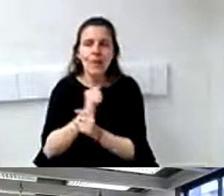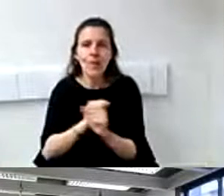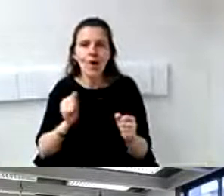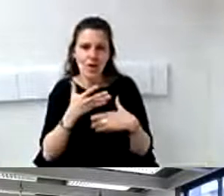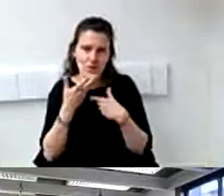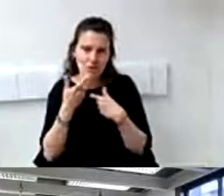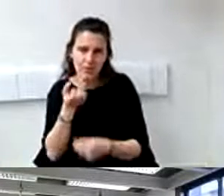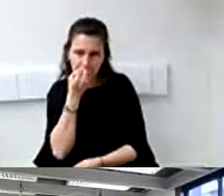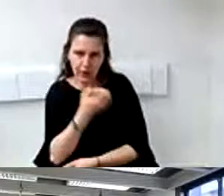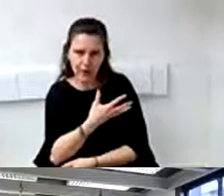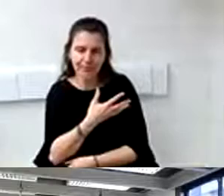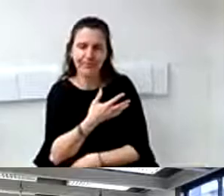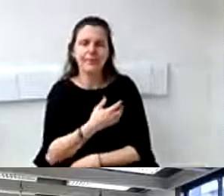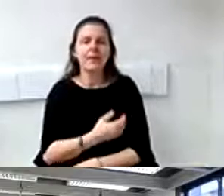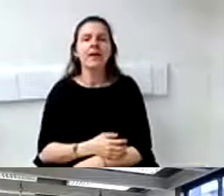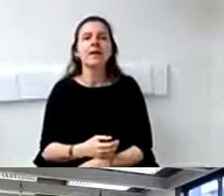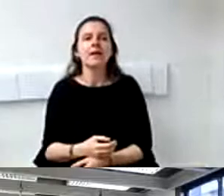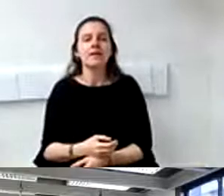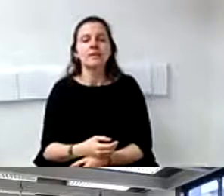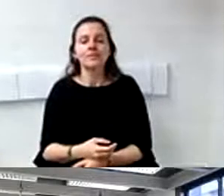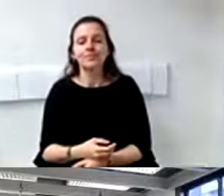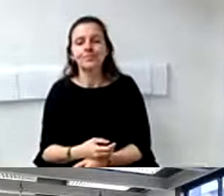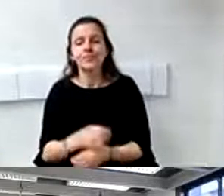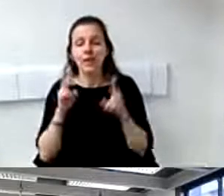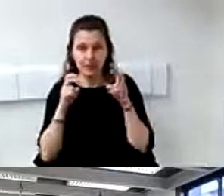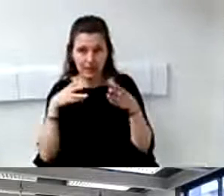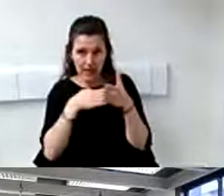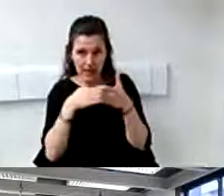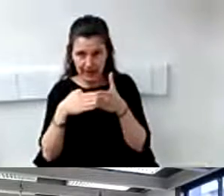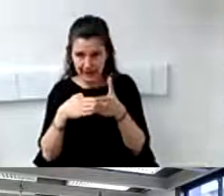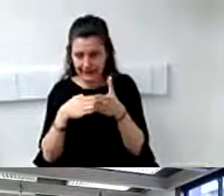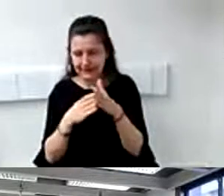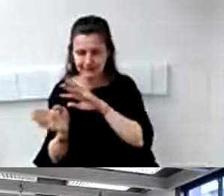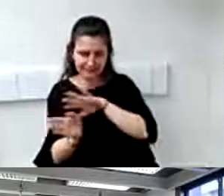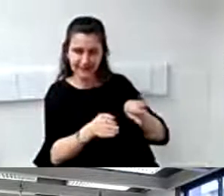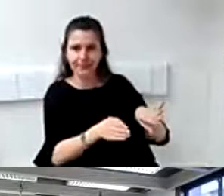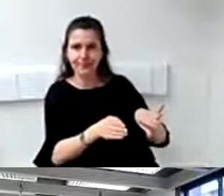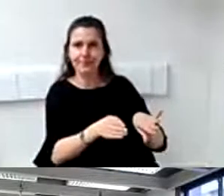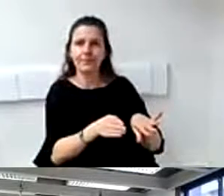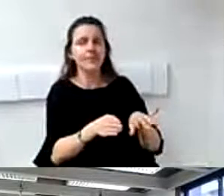Después, había dos preguntas, eso respecto a las barreras. Con respecto a las